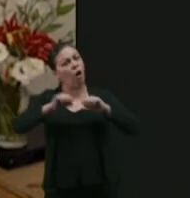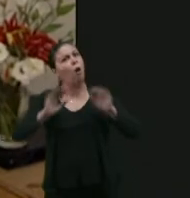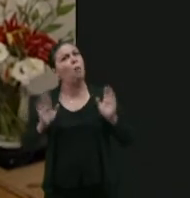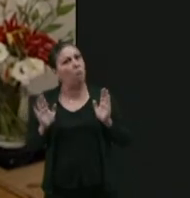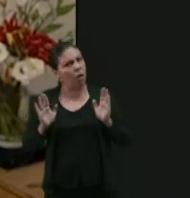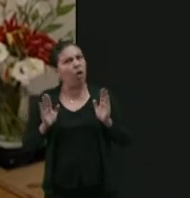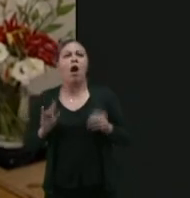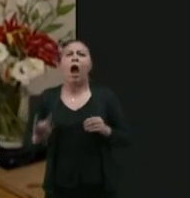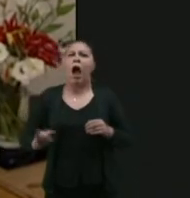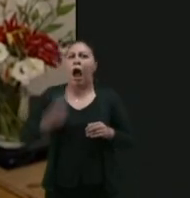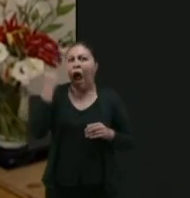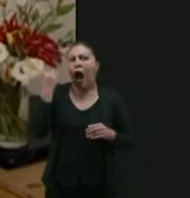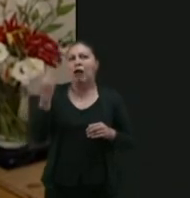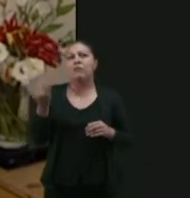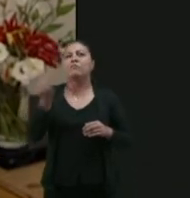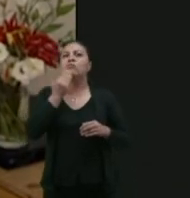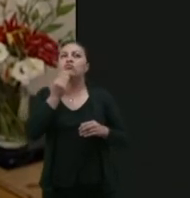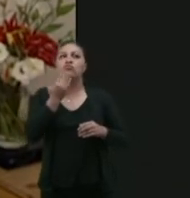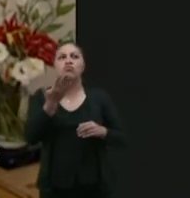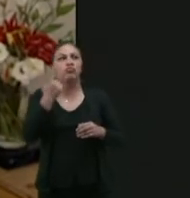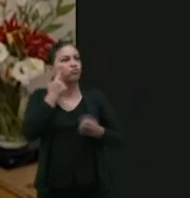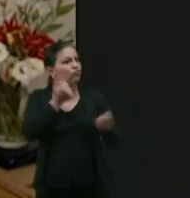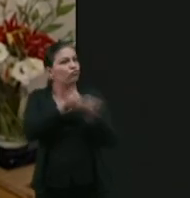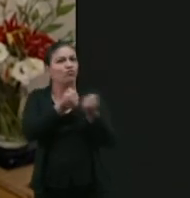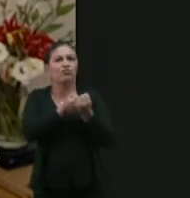pasan un semestre, por ejemplo, completo?